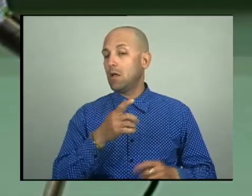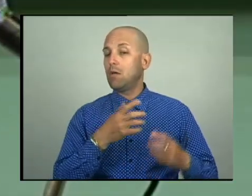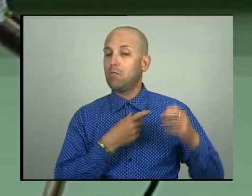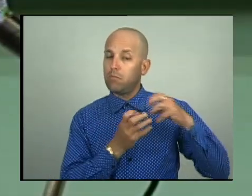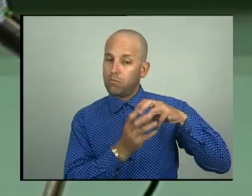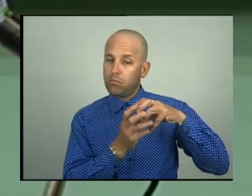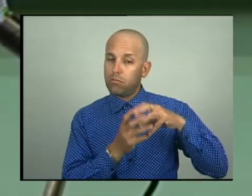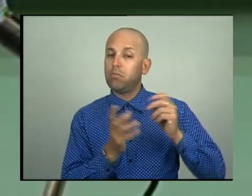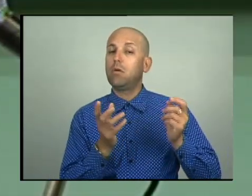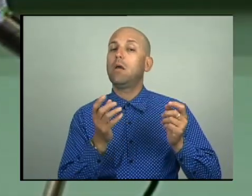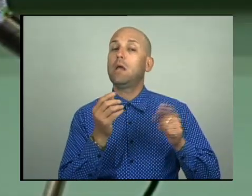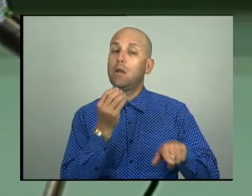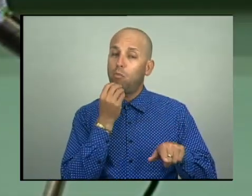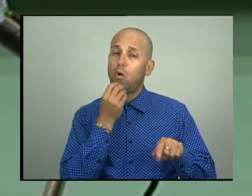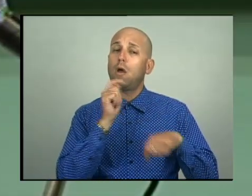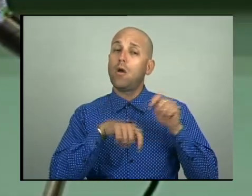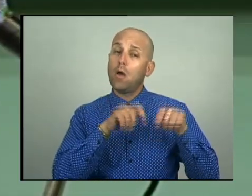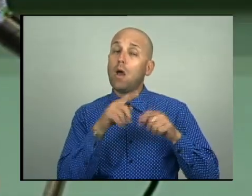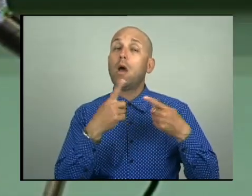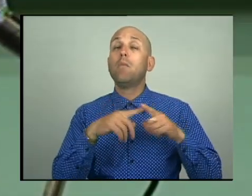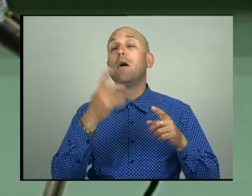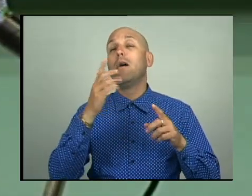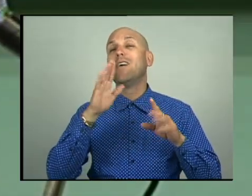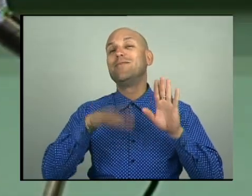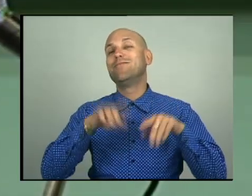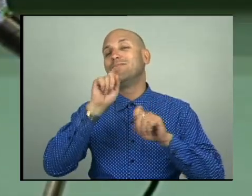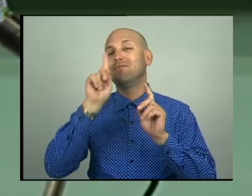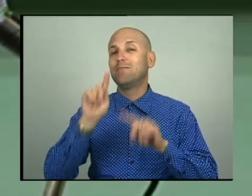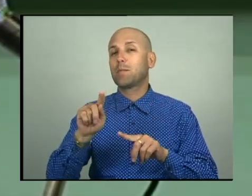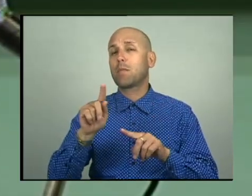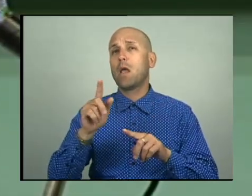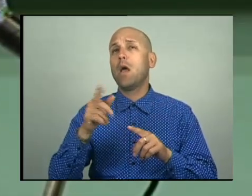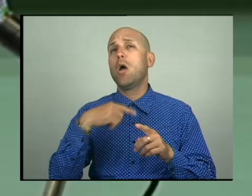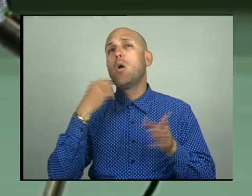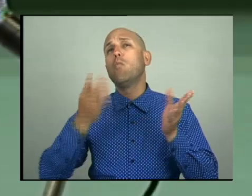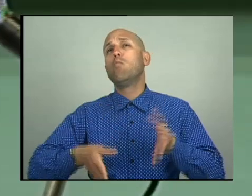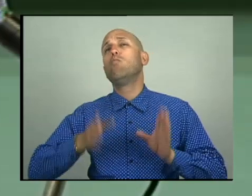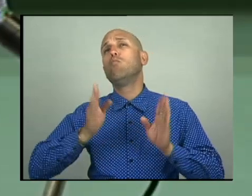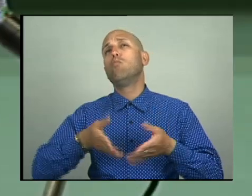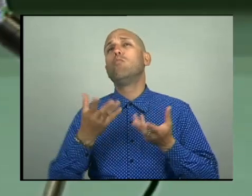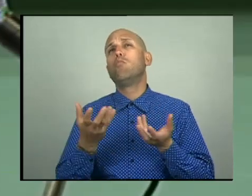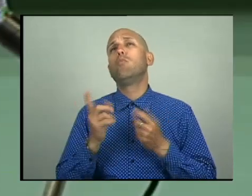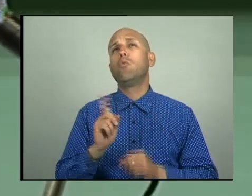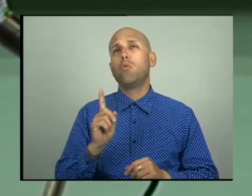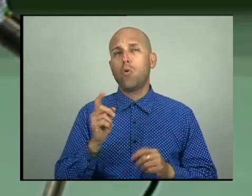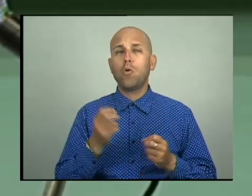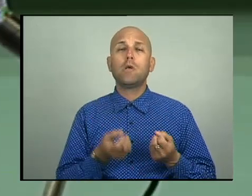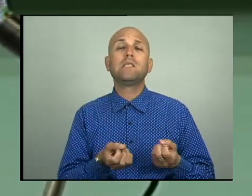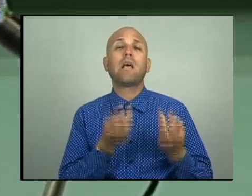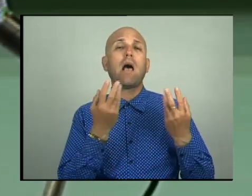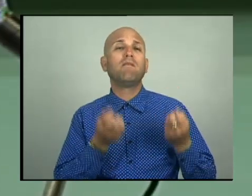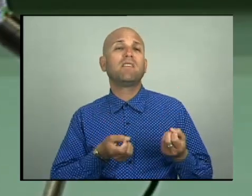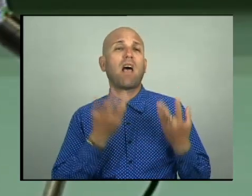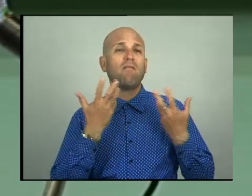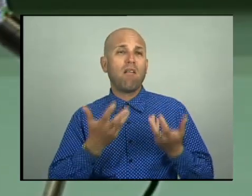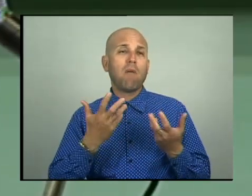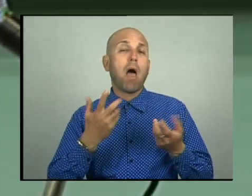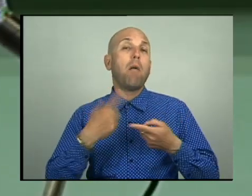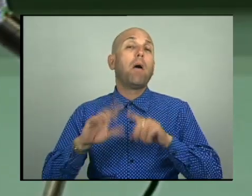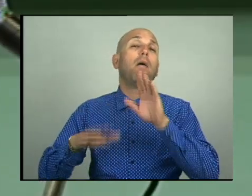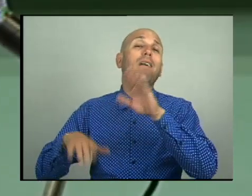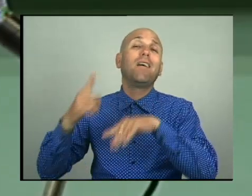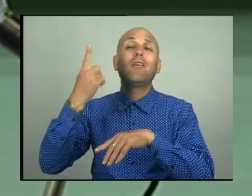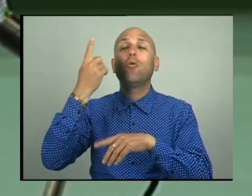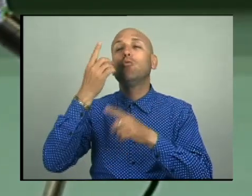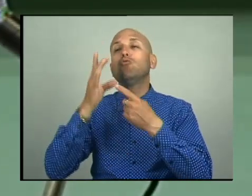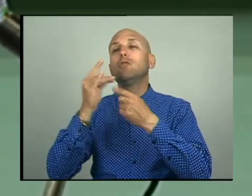qué posibilidades quirúrgicas tiene y cuál es la mortalidad en nuestro país, en dependencia del tipo de cardiopatía. Entonces ellos toman